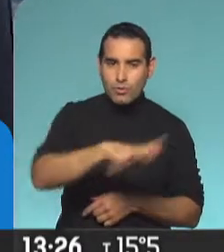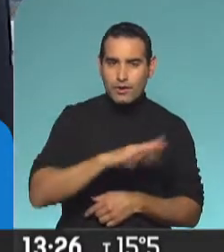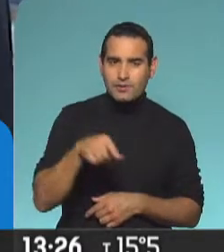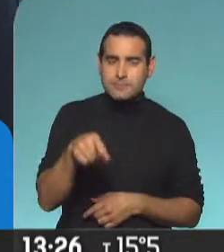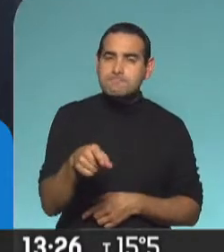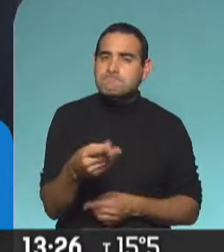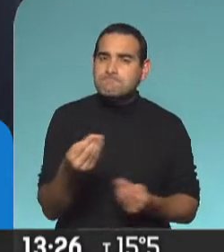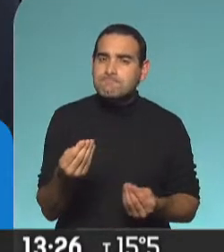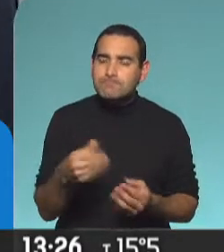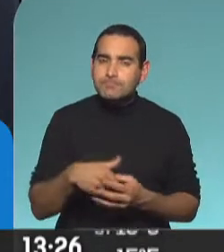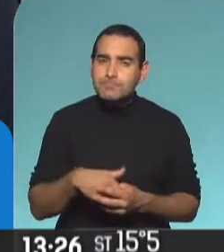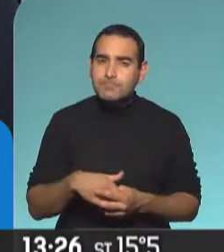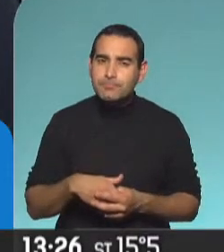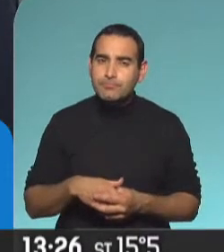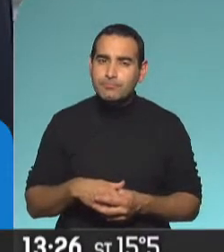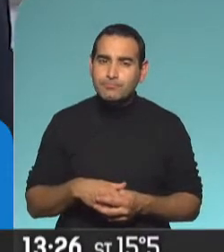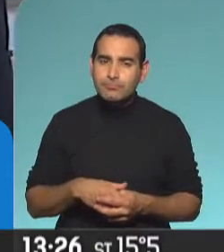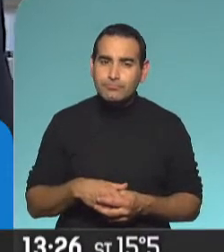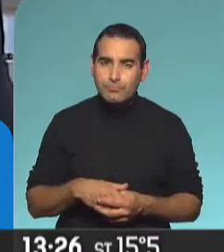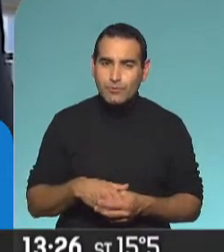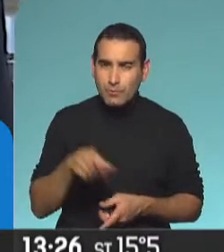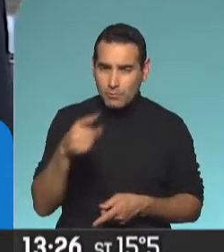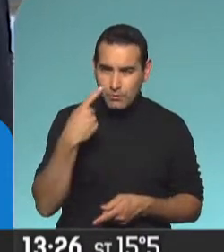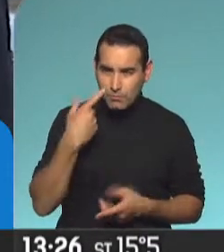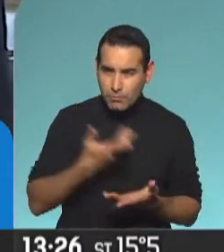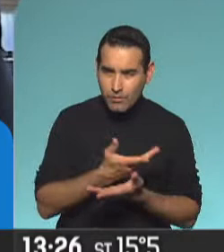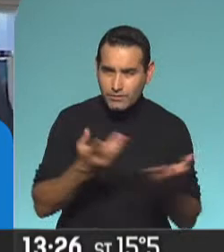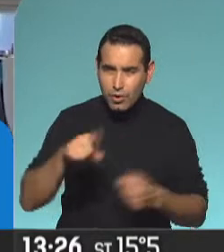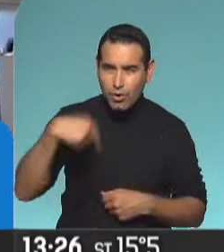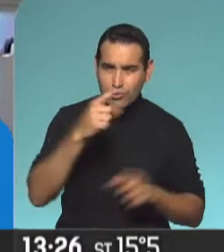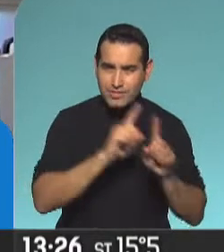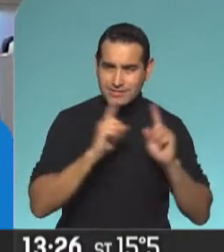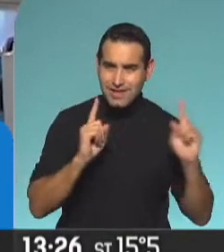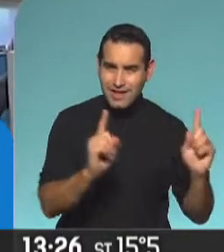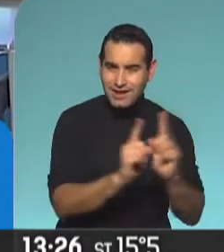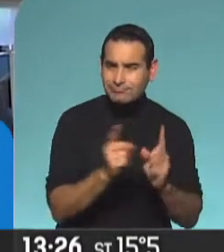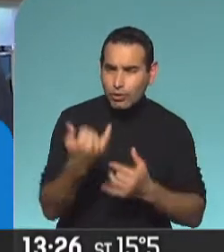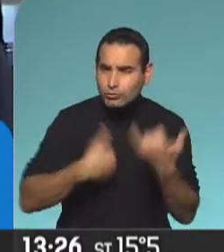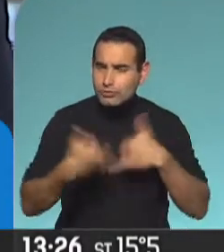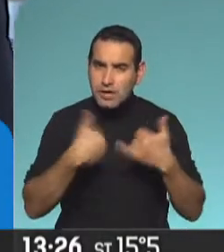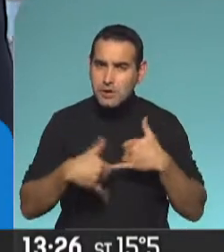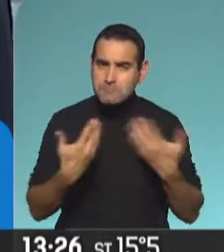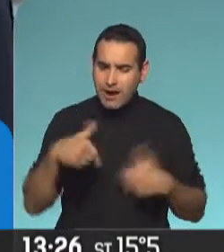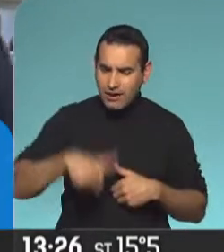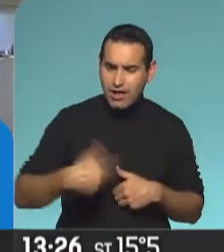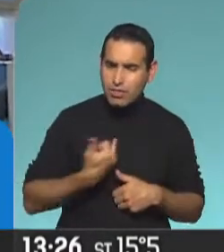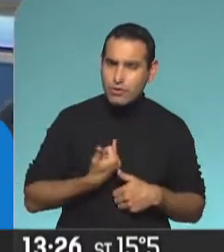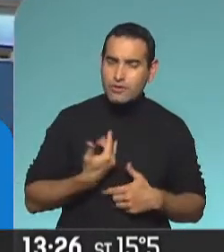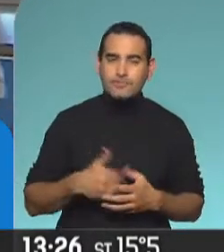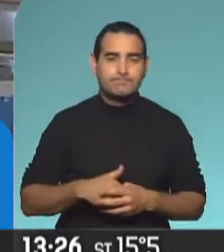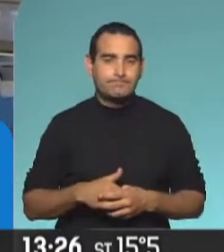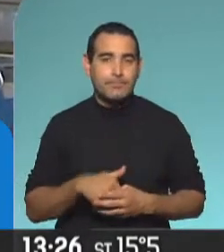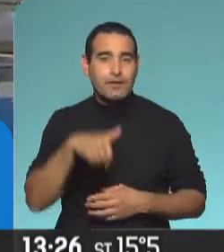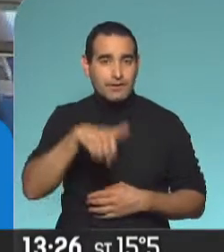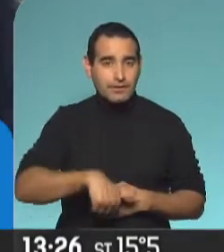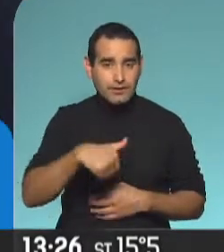sillones. Usted recién nos mostraba otra sala también. Bueno, cuéntenos un poco dónde estamos ahora. Bueno,